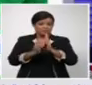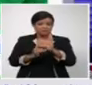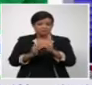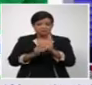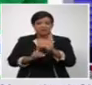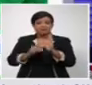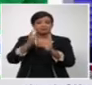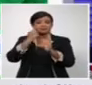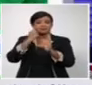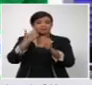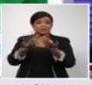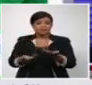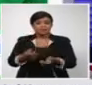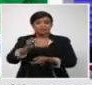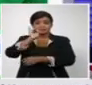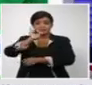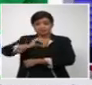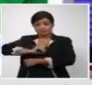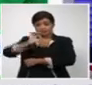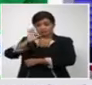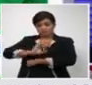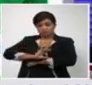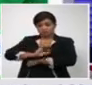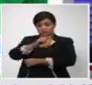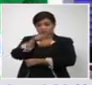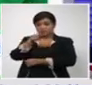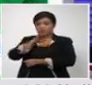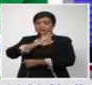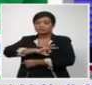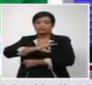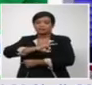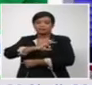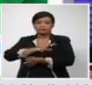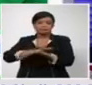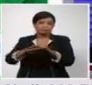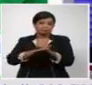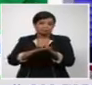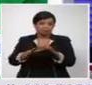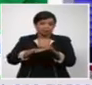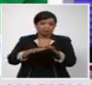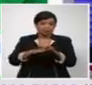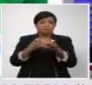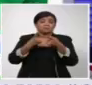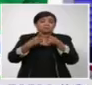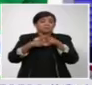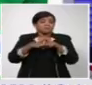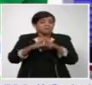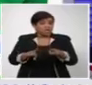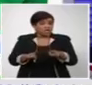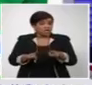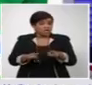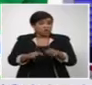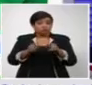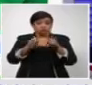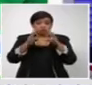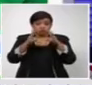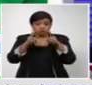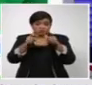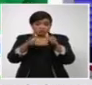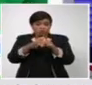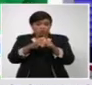el 70% era asintomático, pero de todas formas es una cifra elevada, un porciento